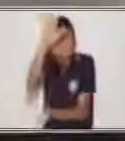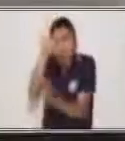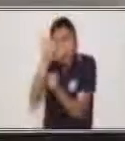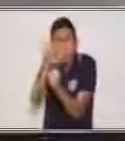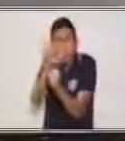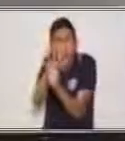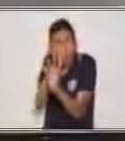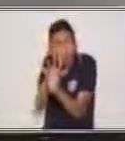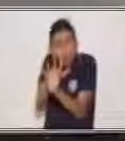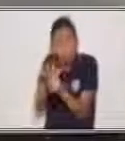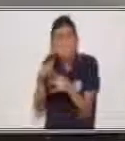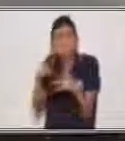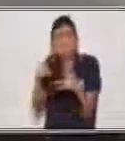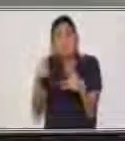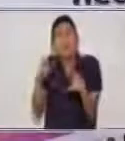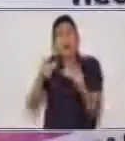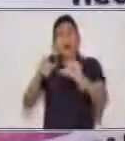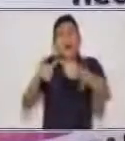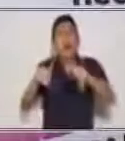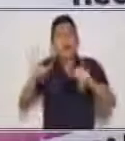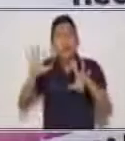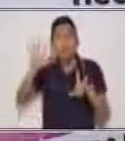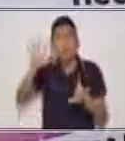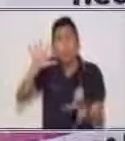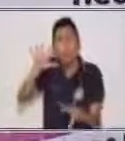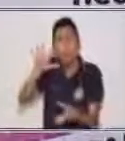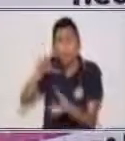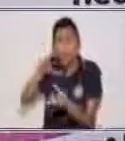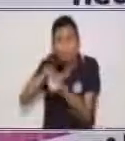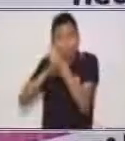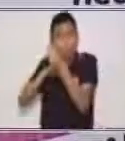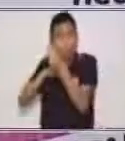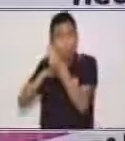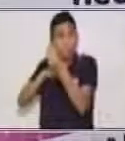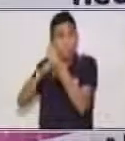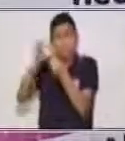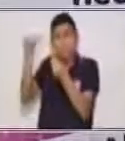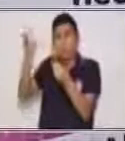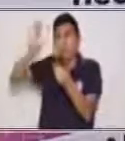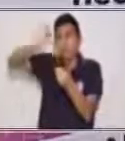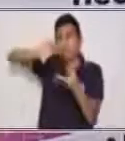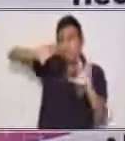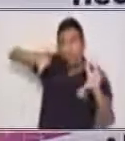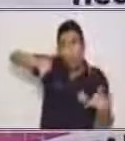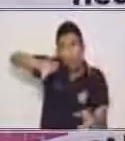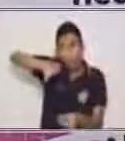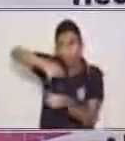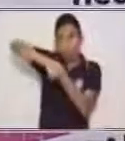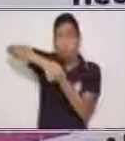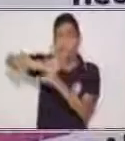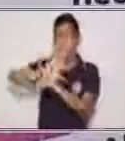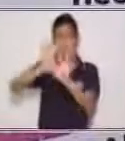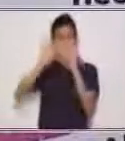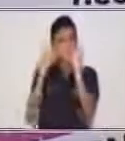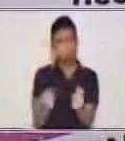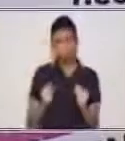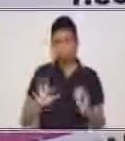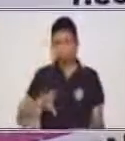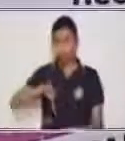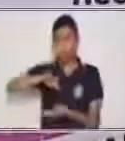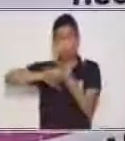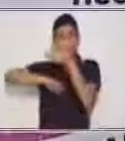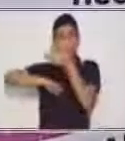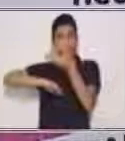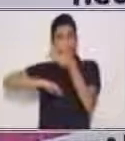lo tanto, la presión atmosférica, que es la que tenemos en el exterior, la que nos rodea, es mayor que la presión interior del